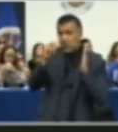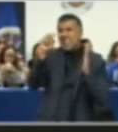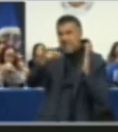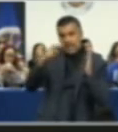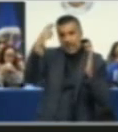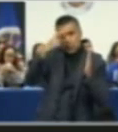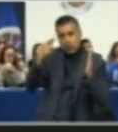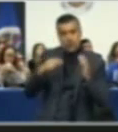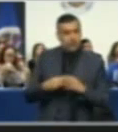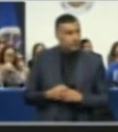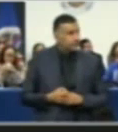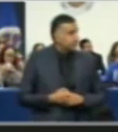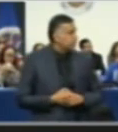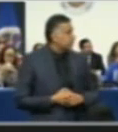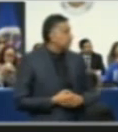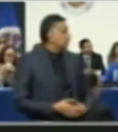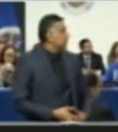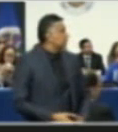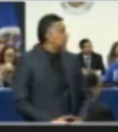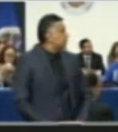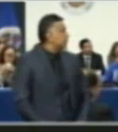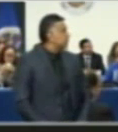razones.